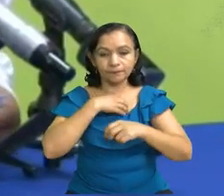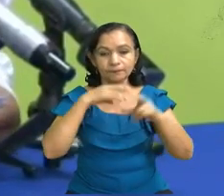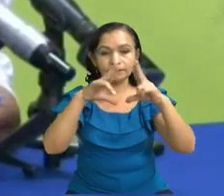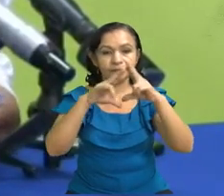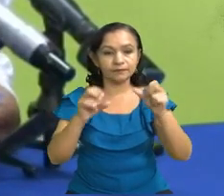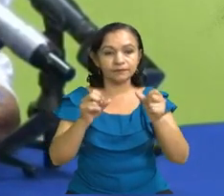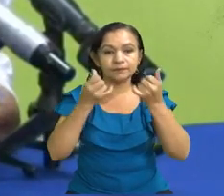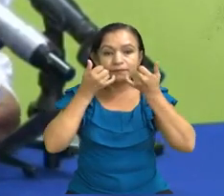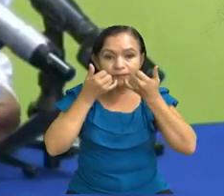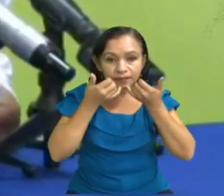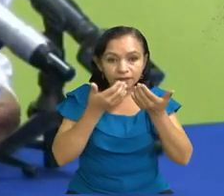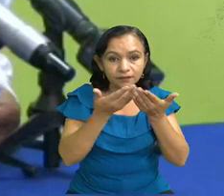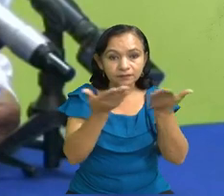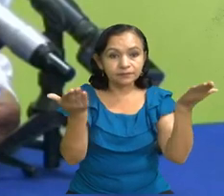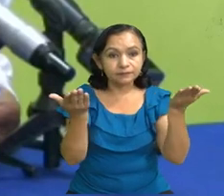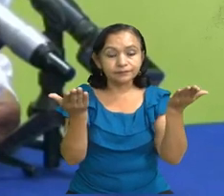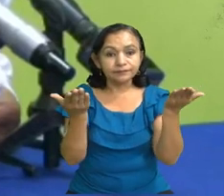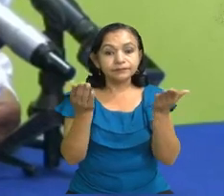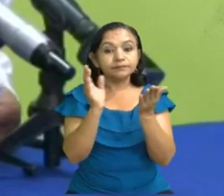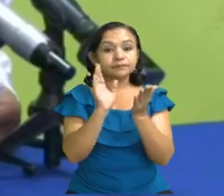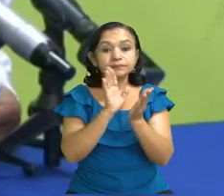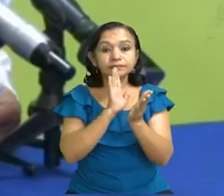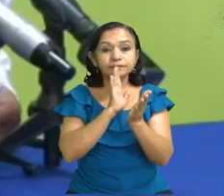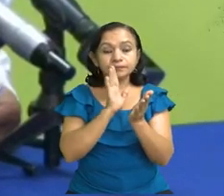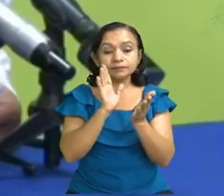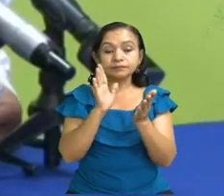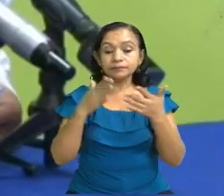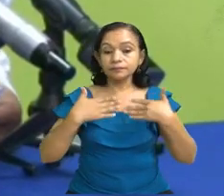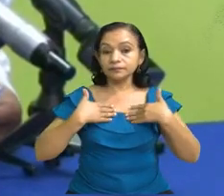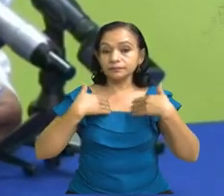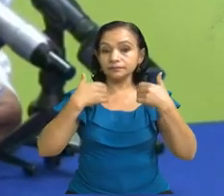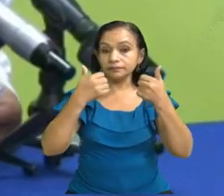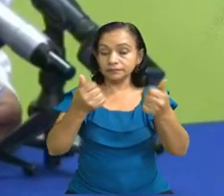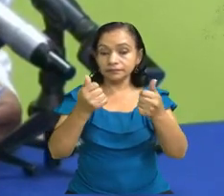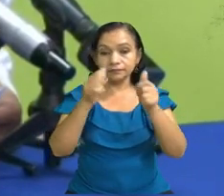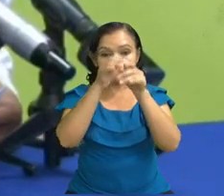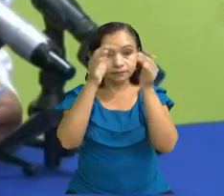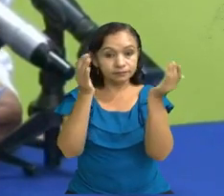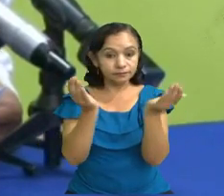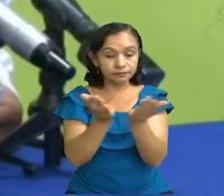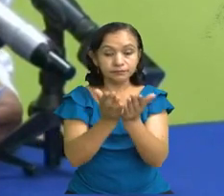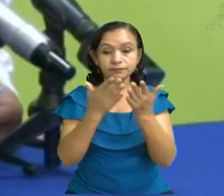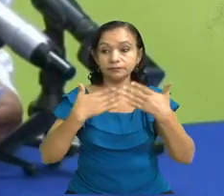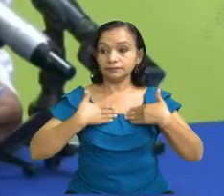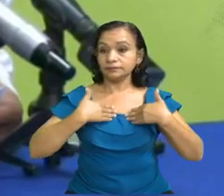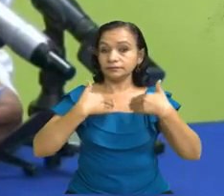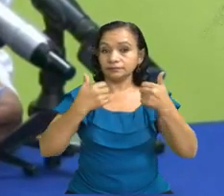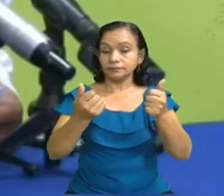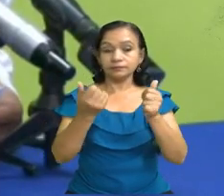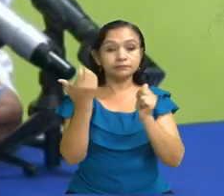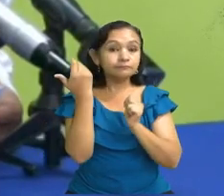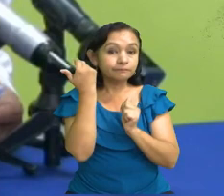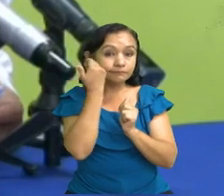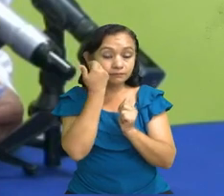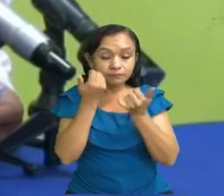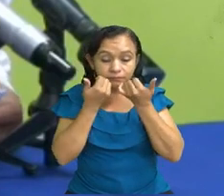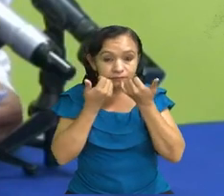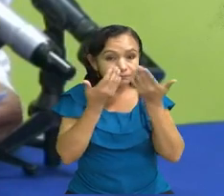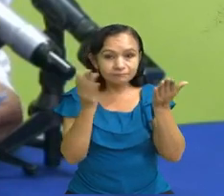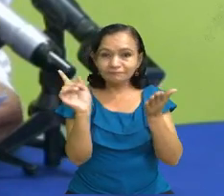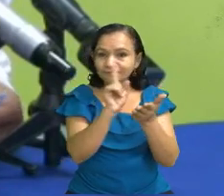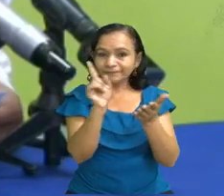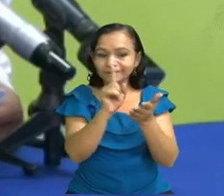la información actualizada a través de la Organización Panamericana de la Salud y la Organización Mundial de la Salud, no hay una información